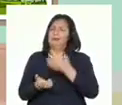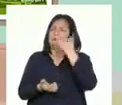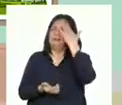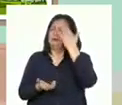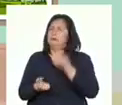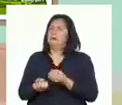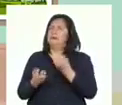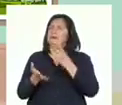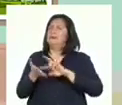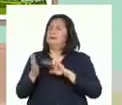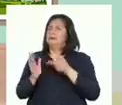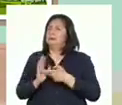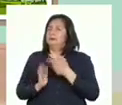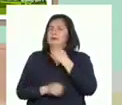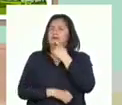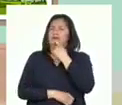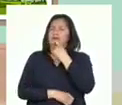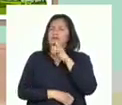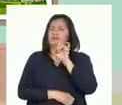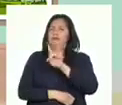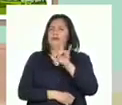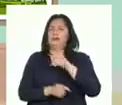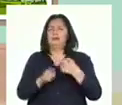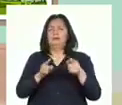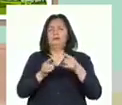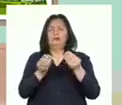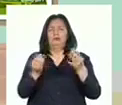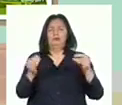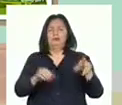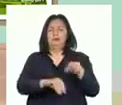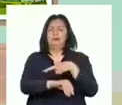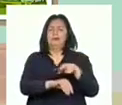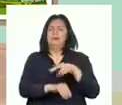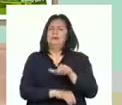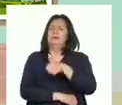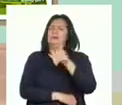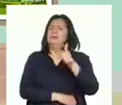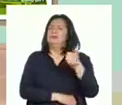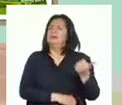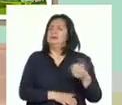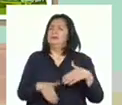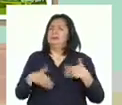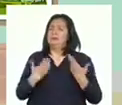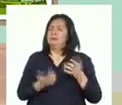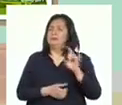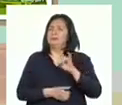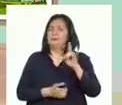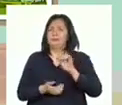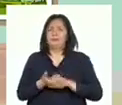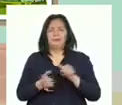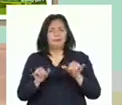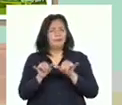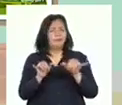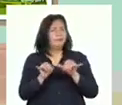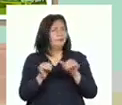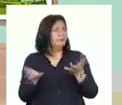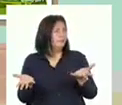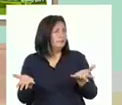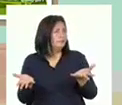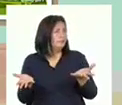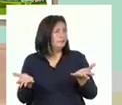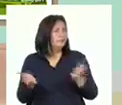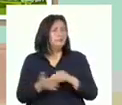cuánto significa esto, tendría que usar muchas reglas. ¿Qué otro instrumento de medición puede utilizar para medir